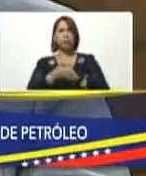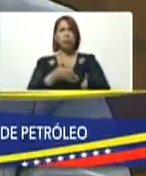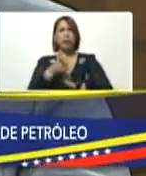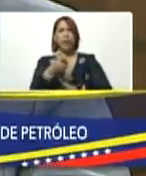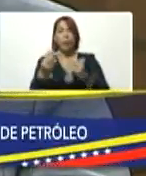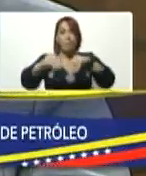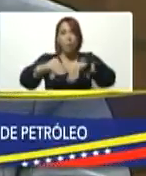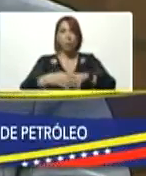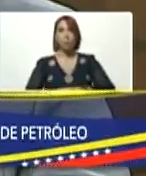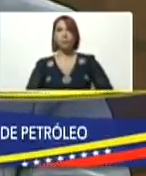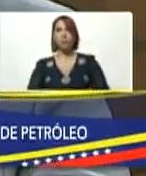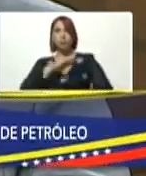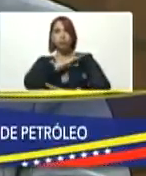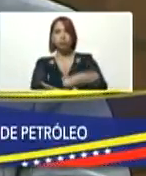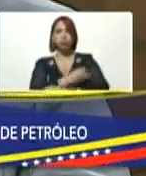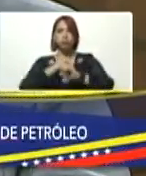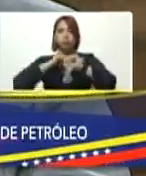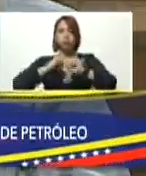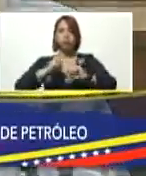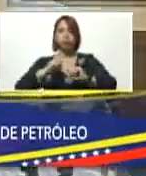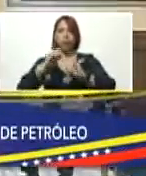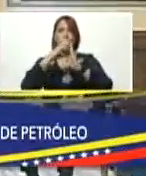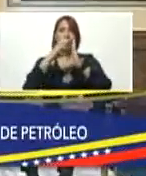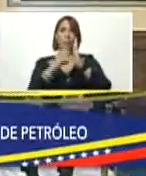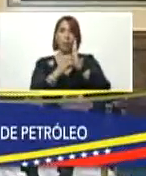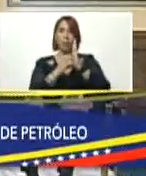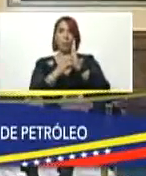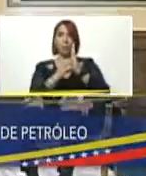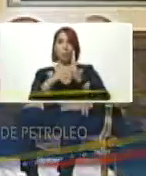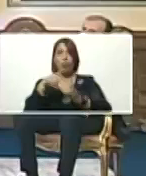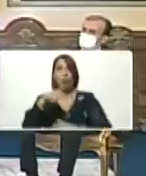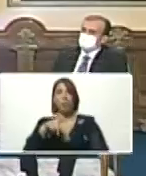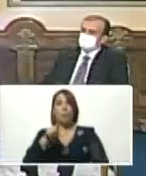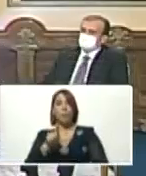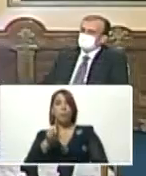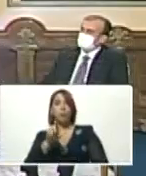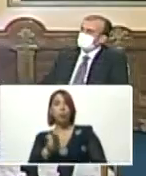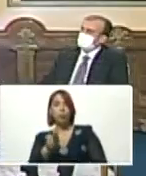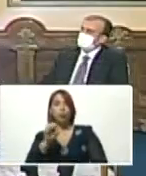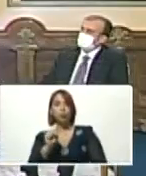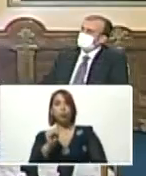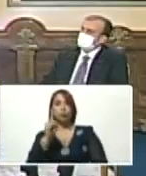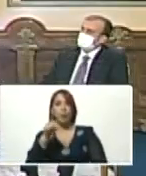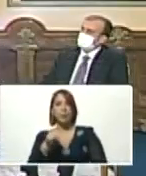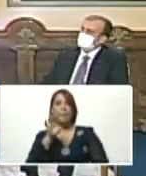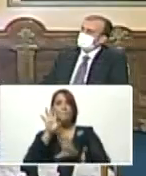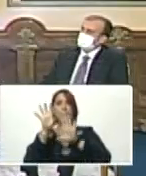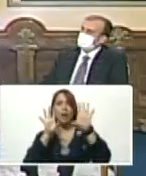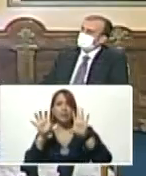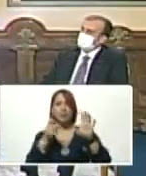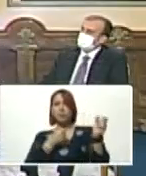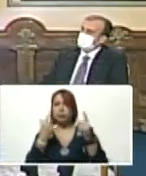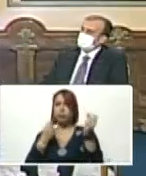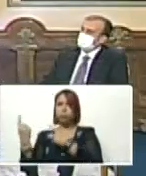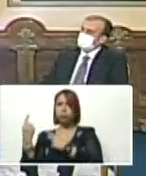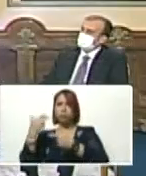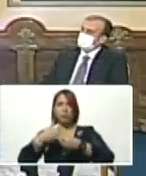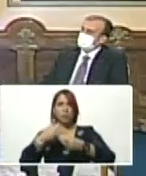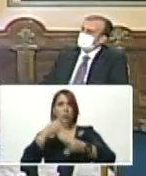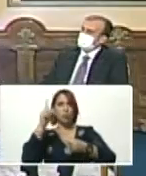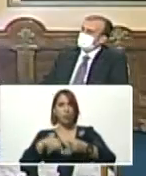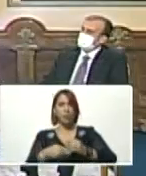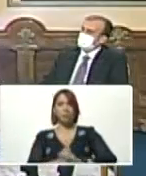acuerdos poderosos de la OPEP Plus, de los países exportadores de petróleo OPEP y de los